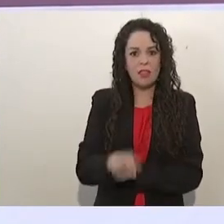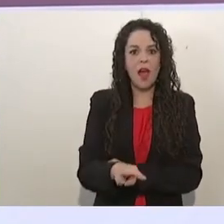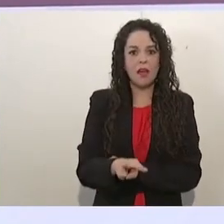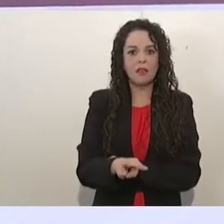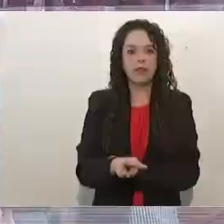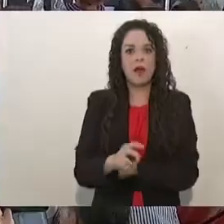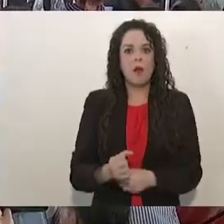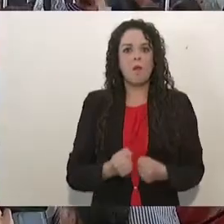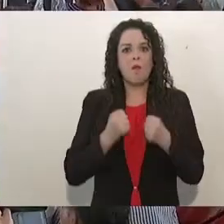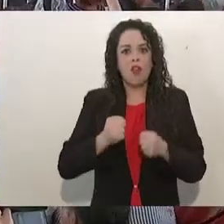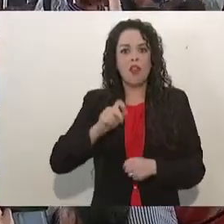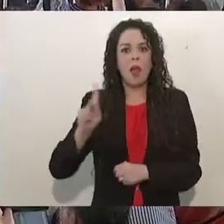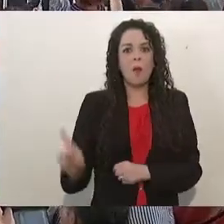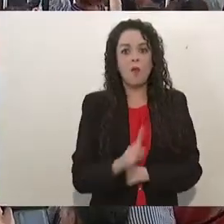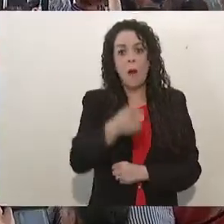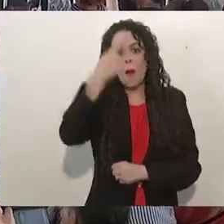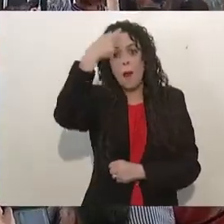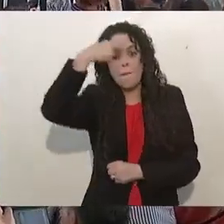el pueblo.